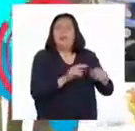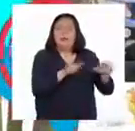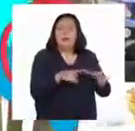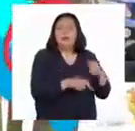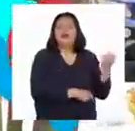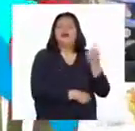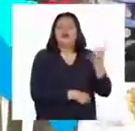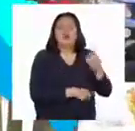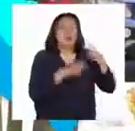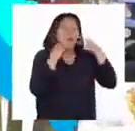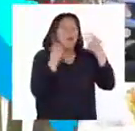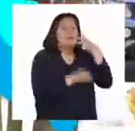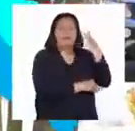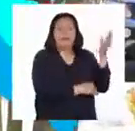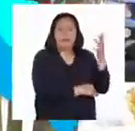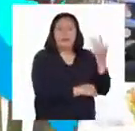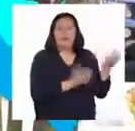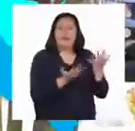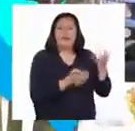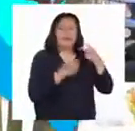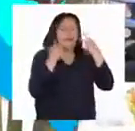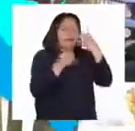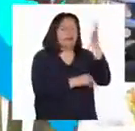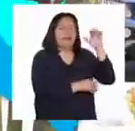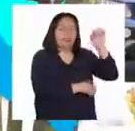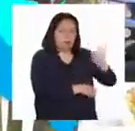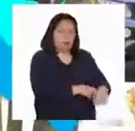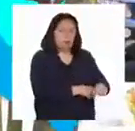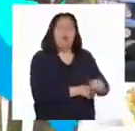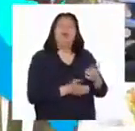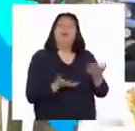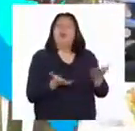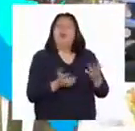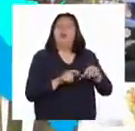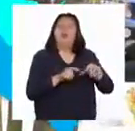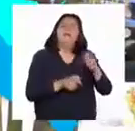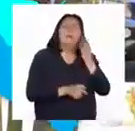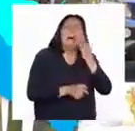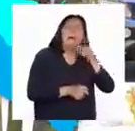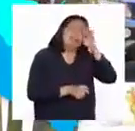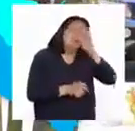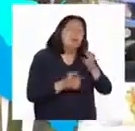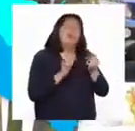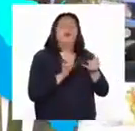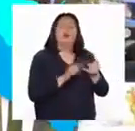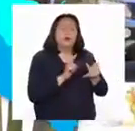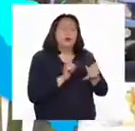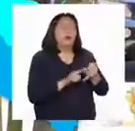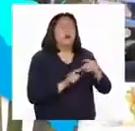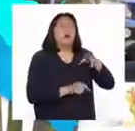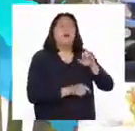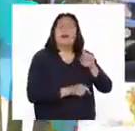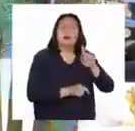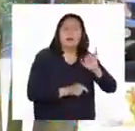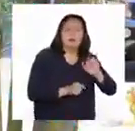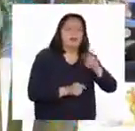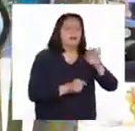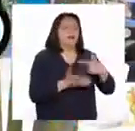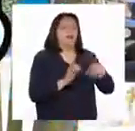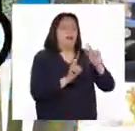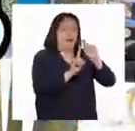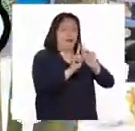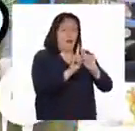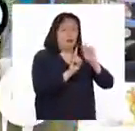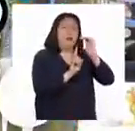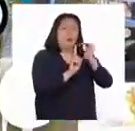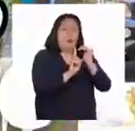selva, principalmente en la selva sur, en Puerto Maldonado, el departamento de Madre de Dios, en el cual la temperatura puede llegar a bajar hasta